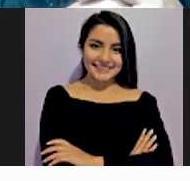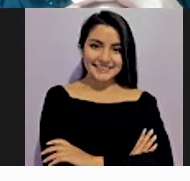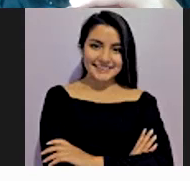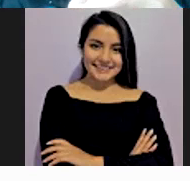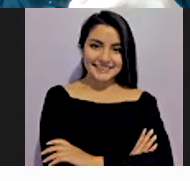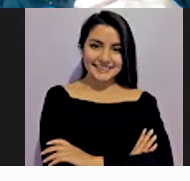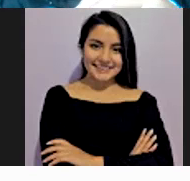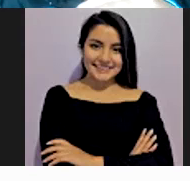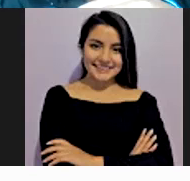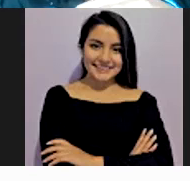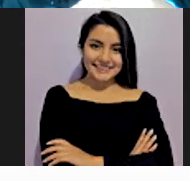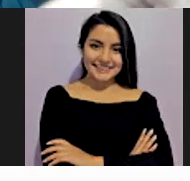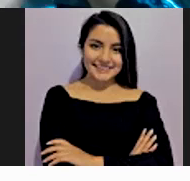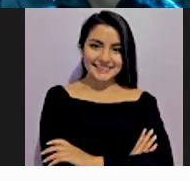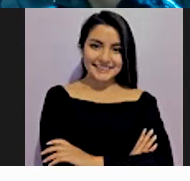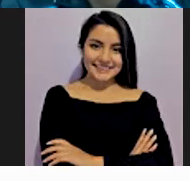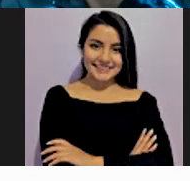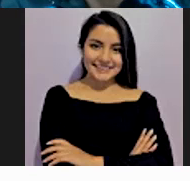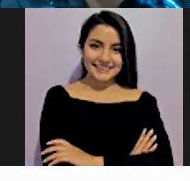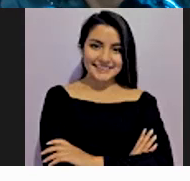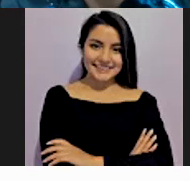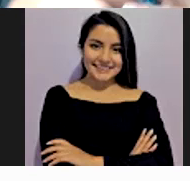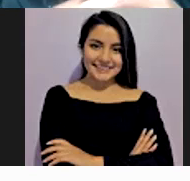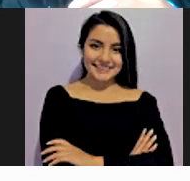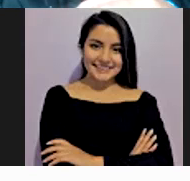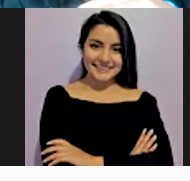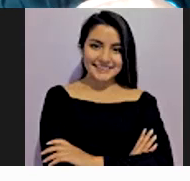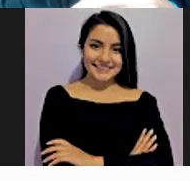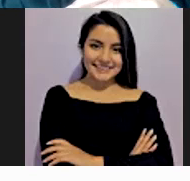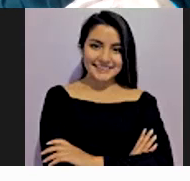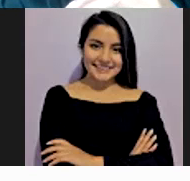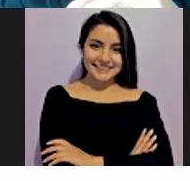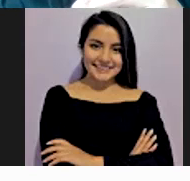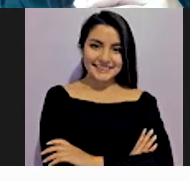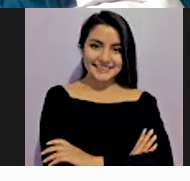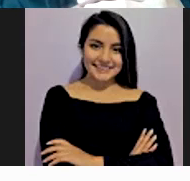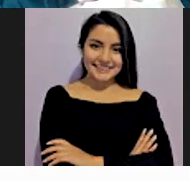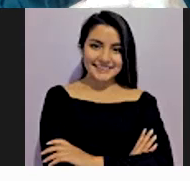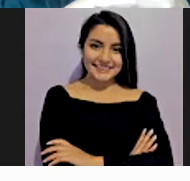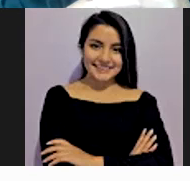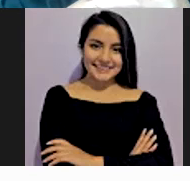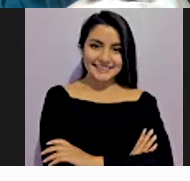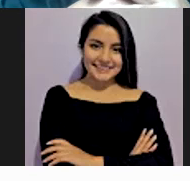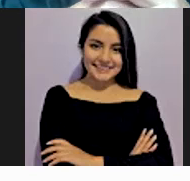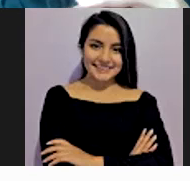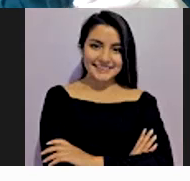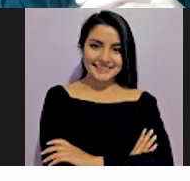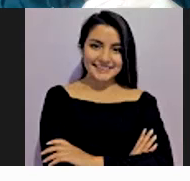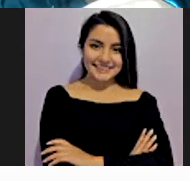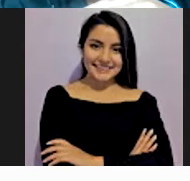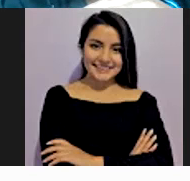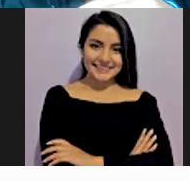pendiente, que revise, pues al final no se puede pasar nada, no se puede hacer nada, porque no está ni el nombre, o sea, no está ni el nombre,